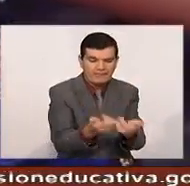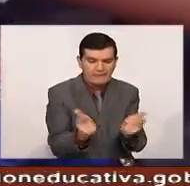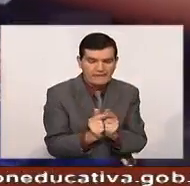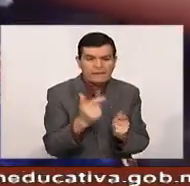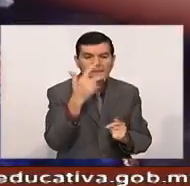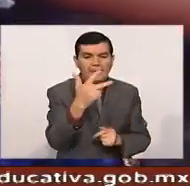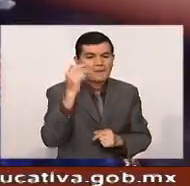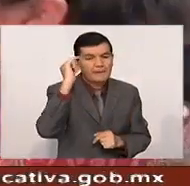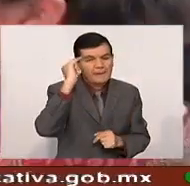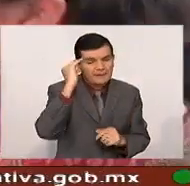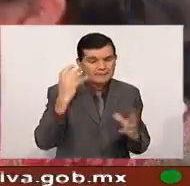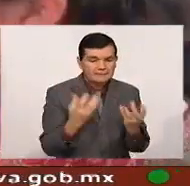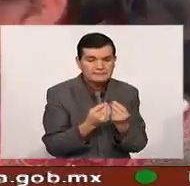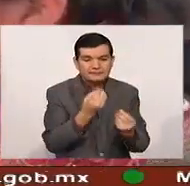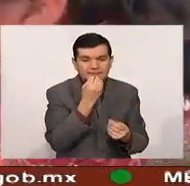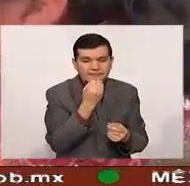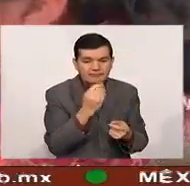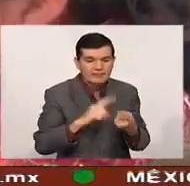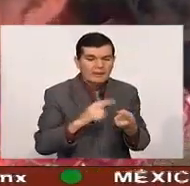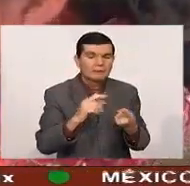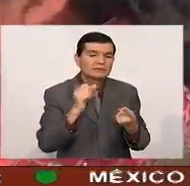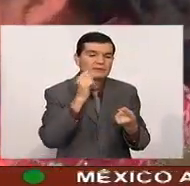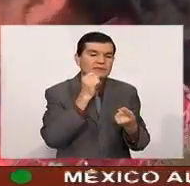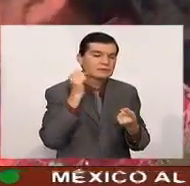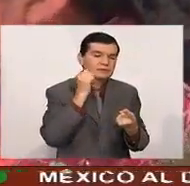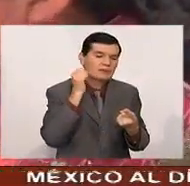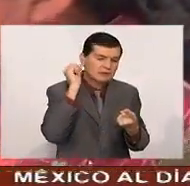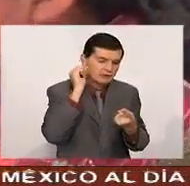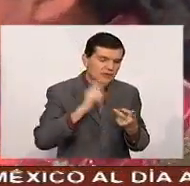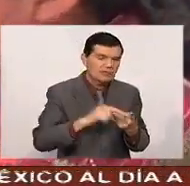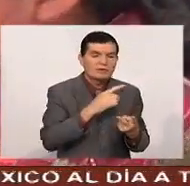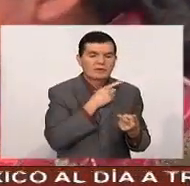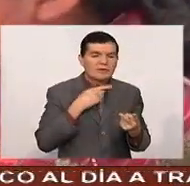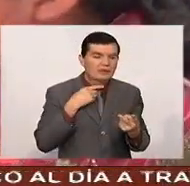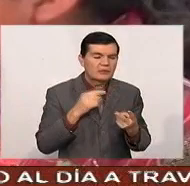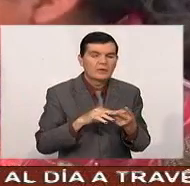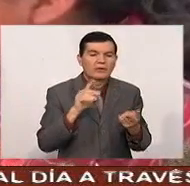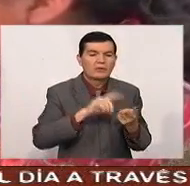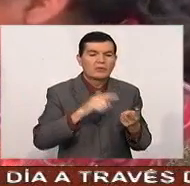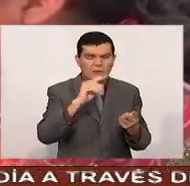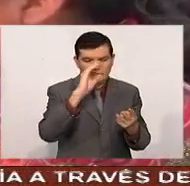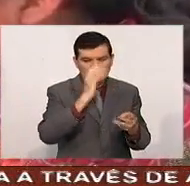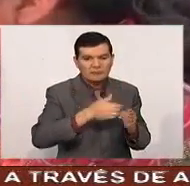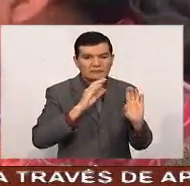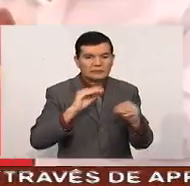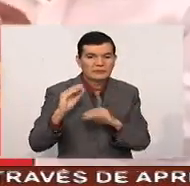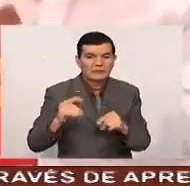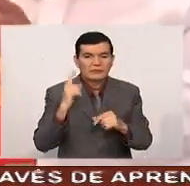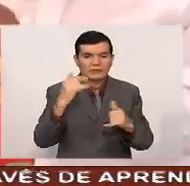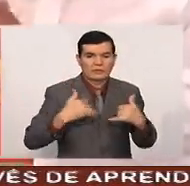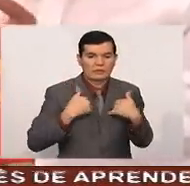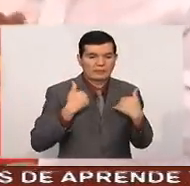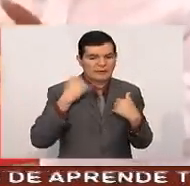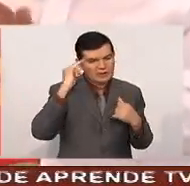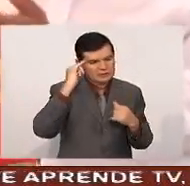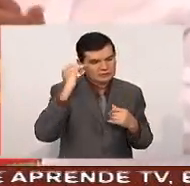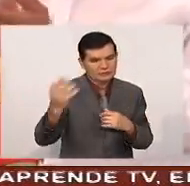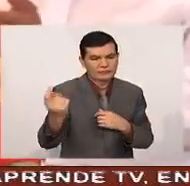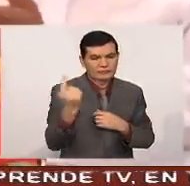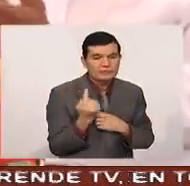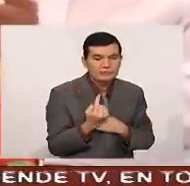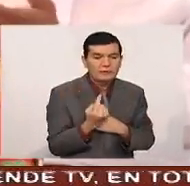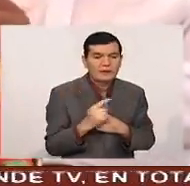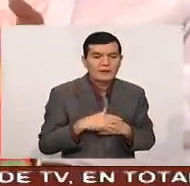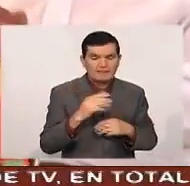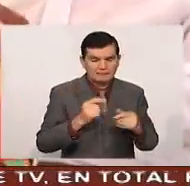8 indígenas, entre ellos un sacerdote, un diácono, una catequista y una joven de una comunidad campesina. El